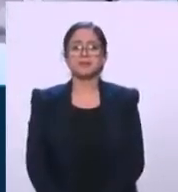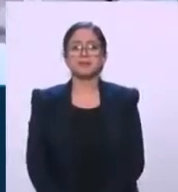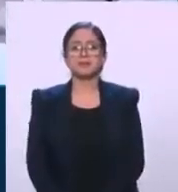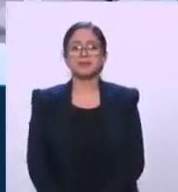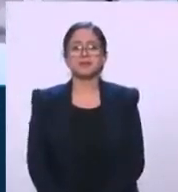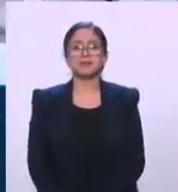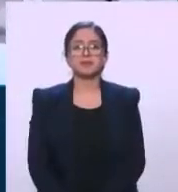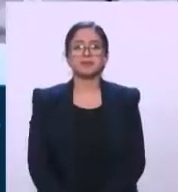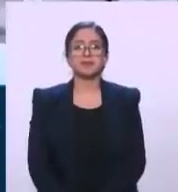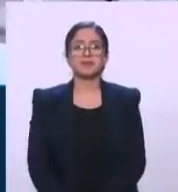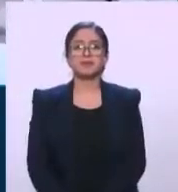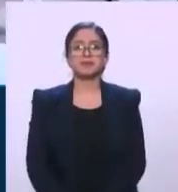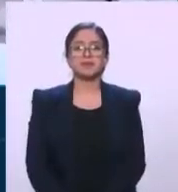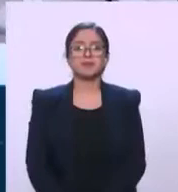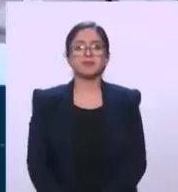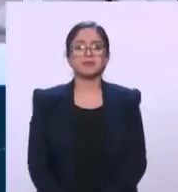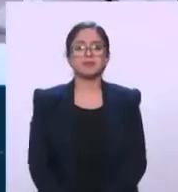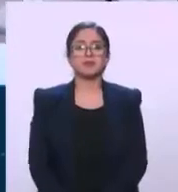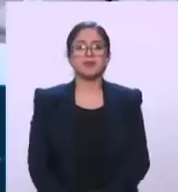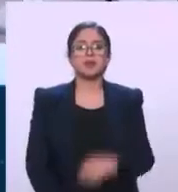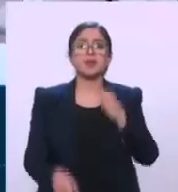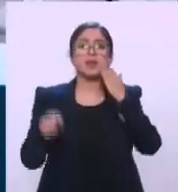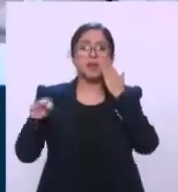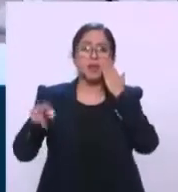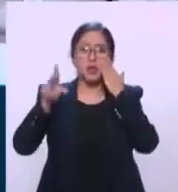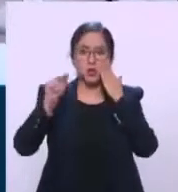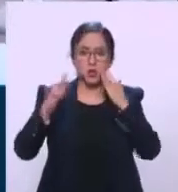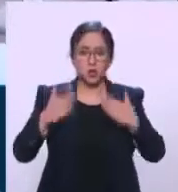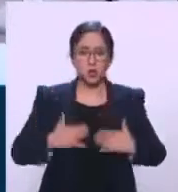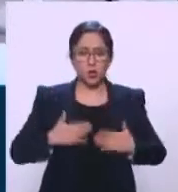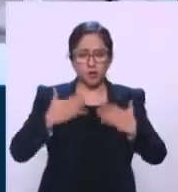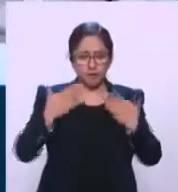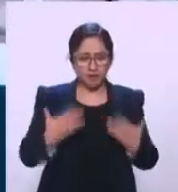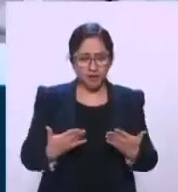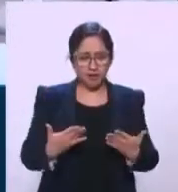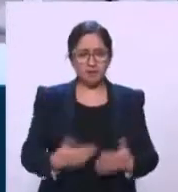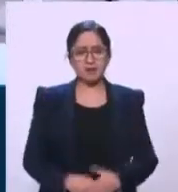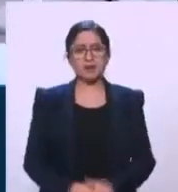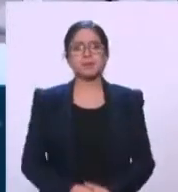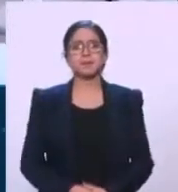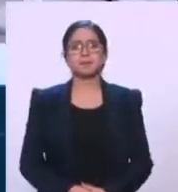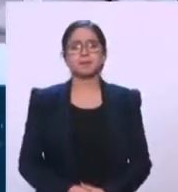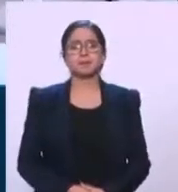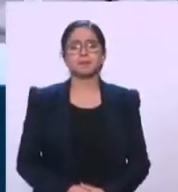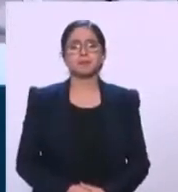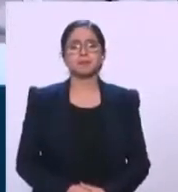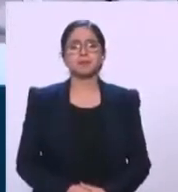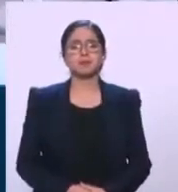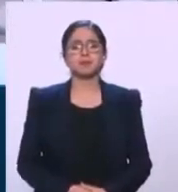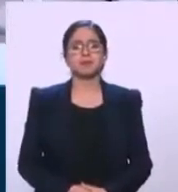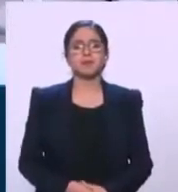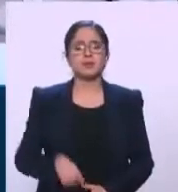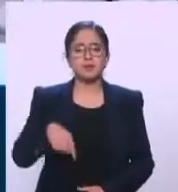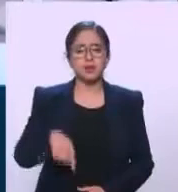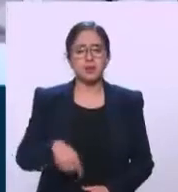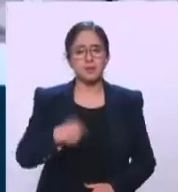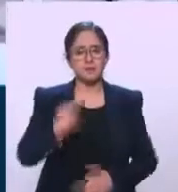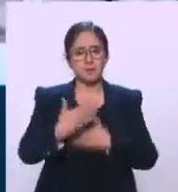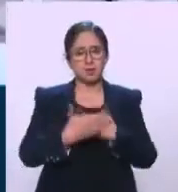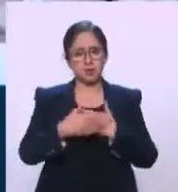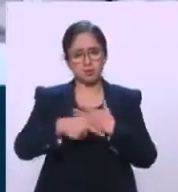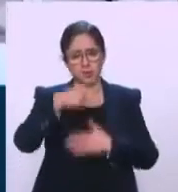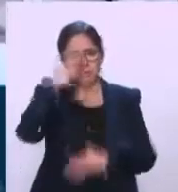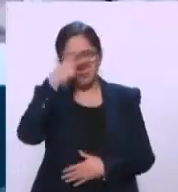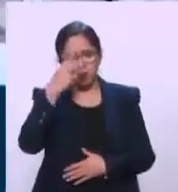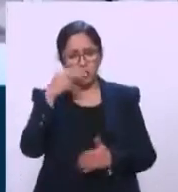Pero es que no es tan confiable, porque, por ejemplo, en el caso de hay que recordar la carta de Facebook. Entonces, en México, ¿qué va a pasar en 2021, por ejemplo? ¿Qué antecedente